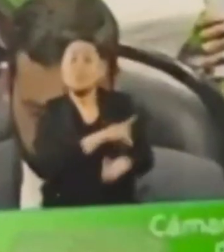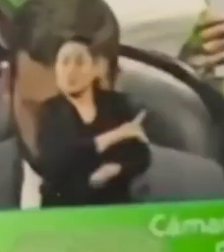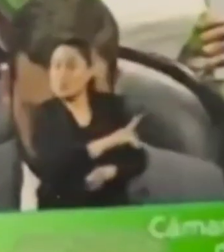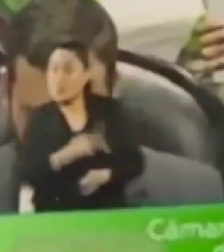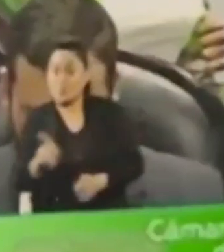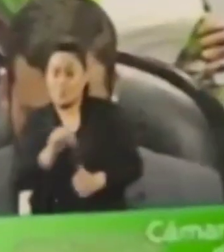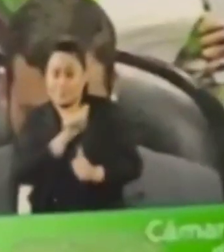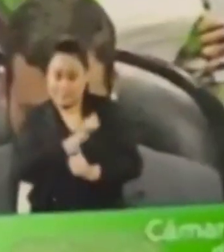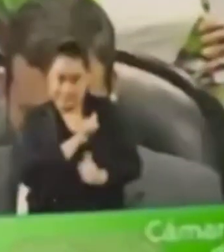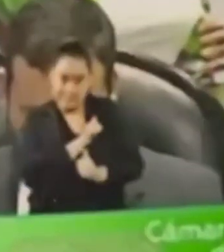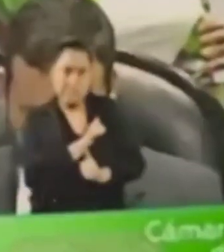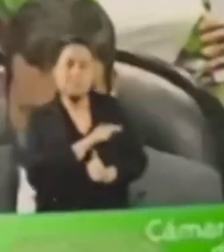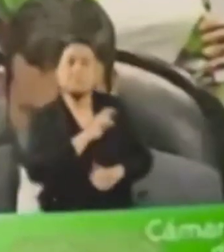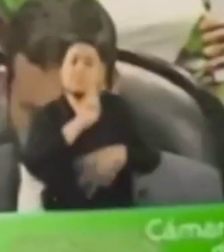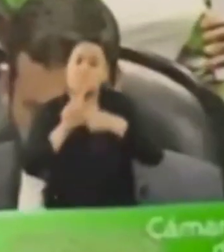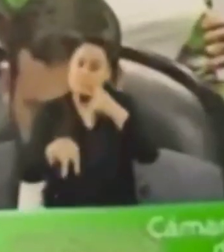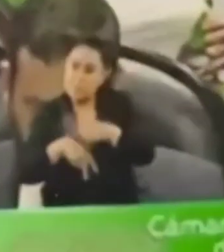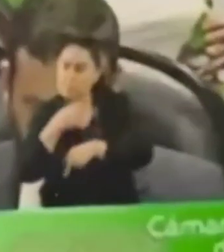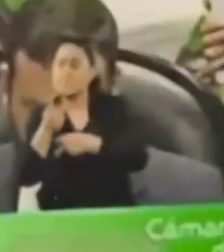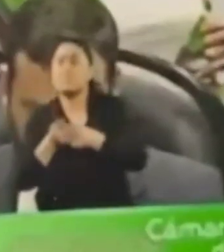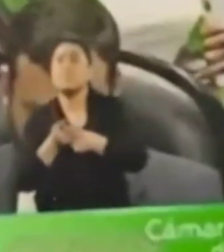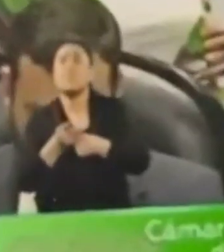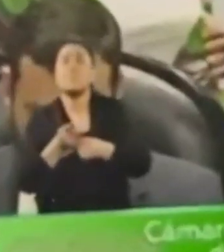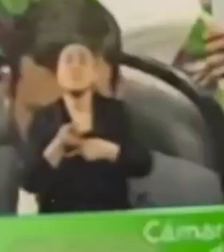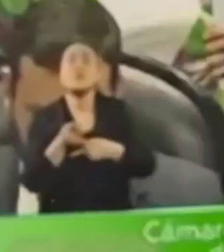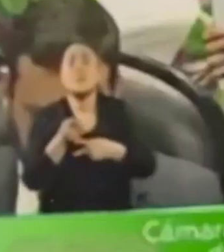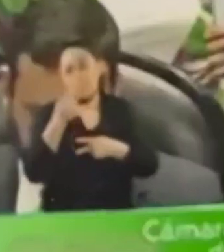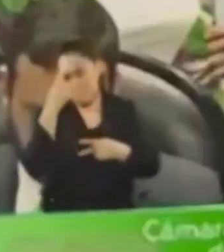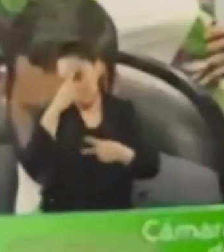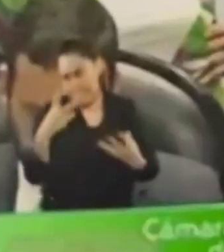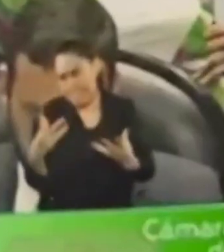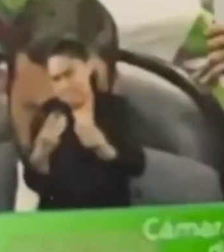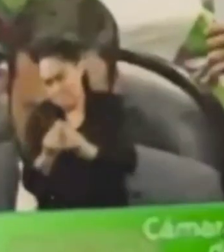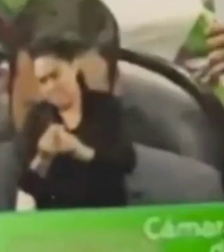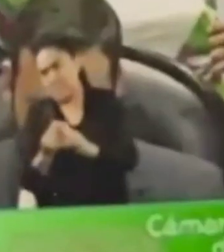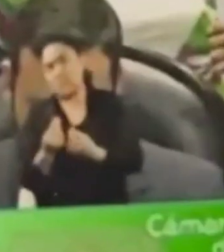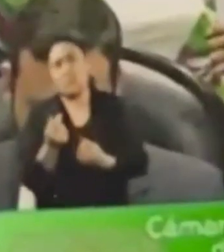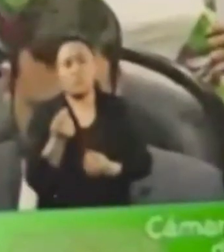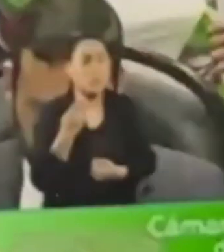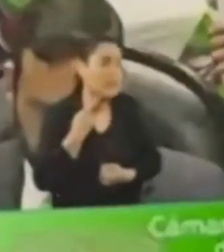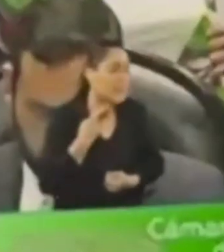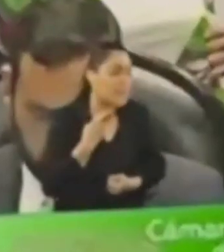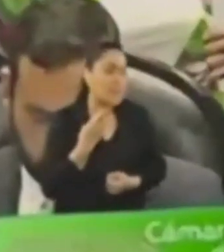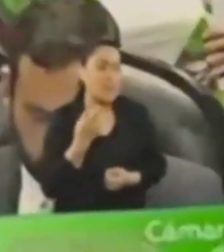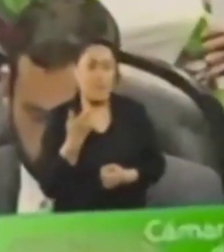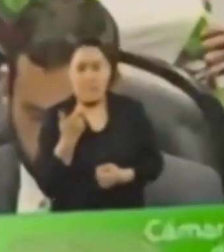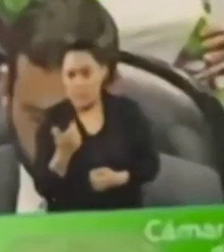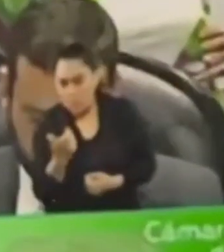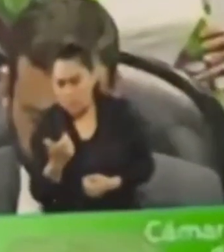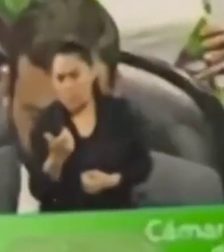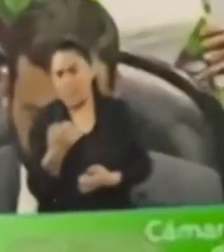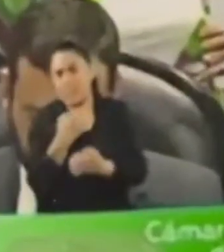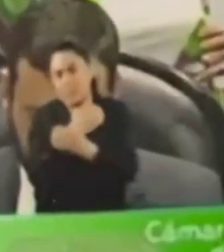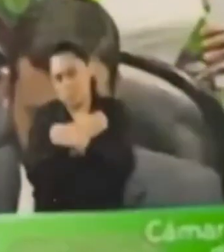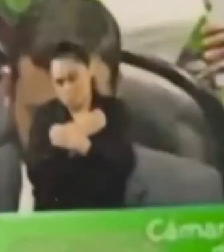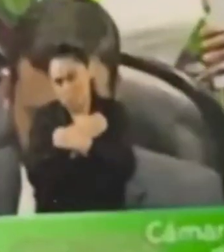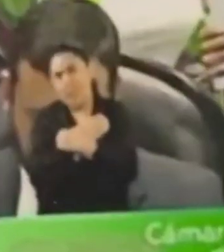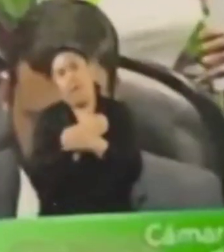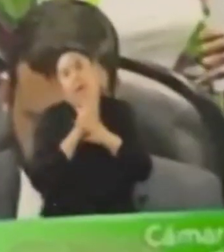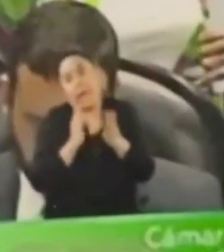militar participa e incide en la política, en la economía, en la educación de un país. O